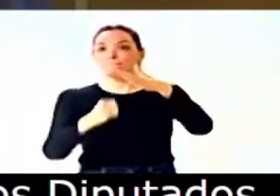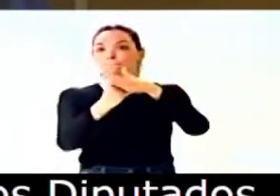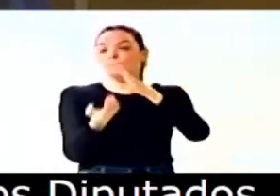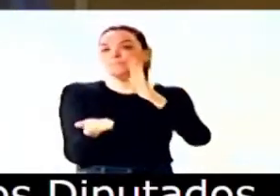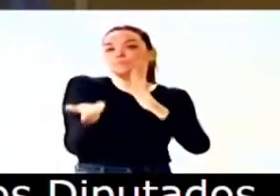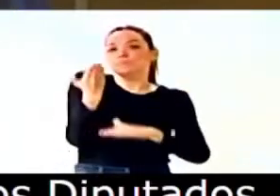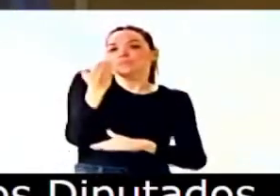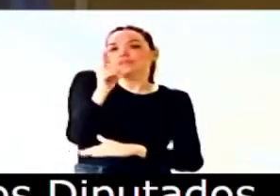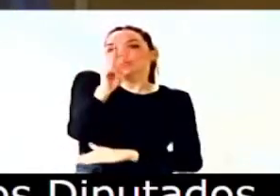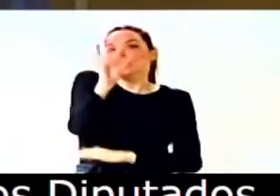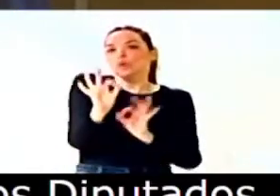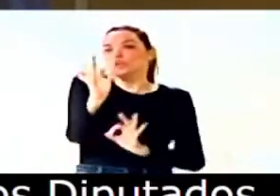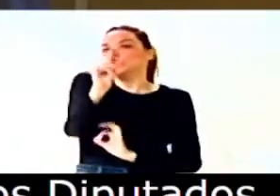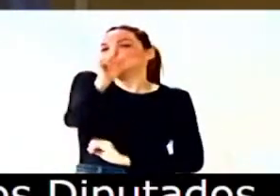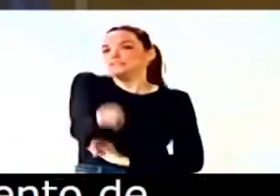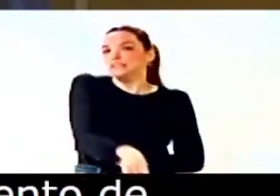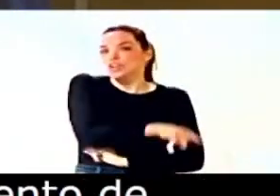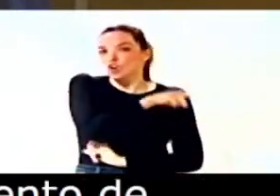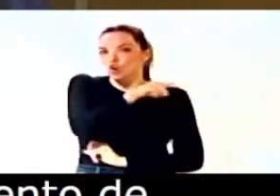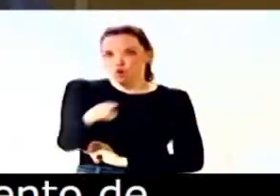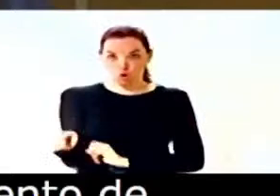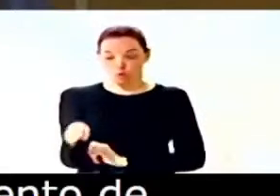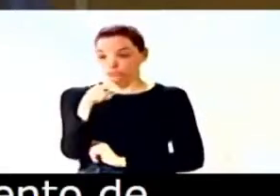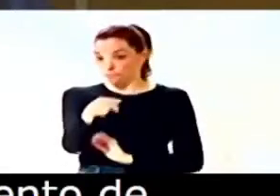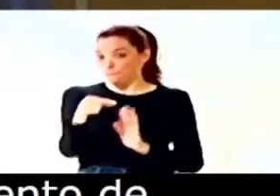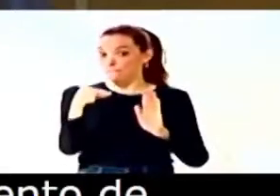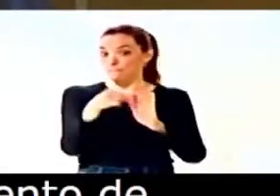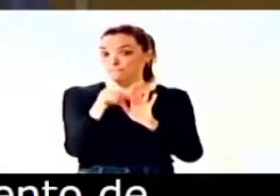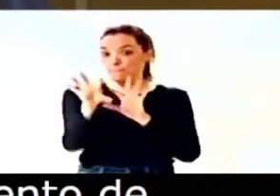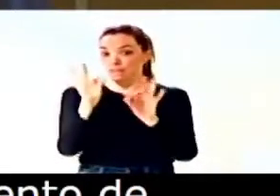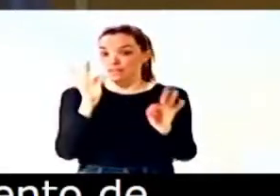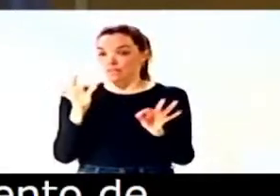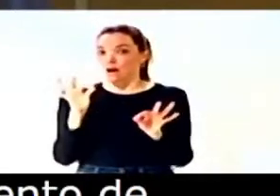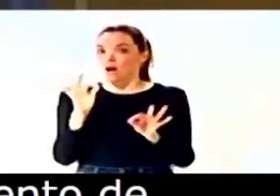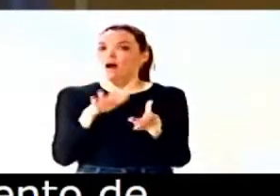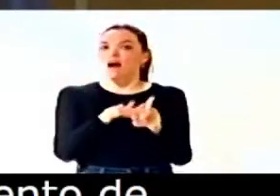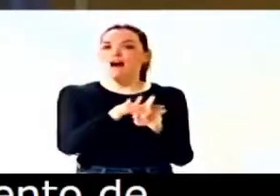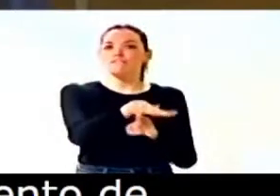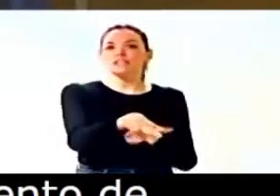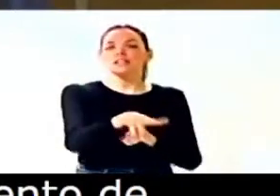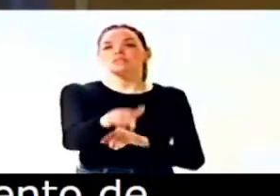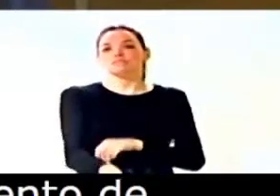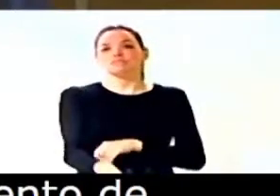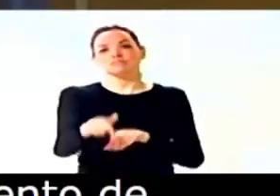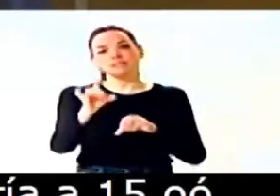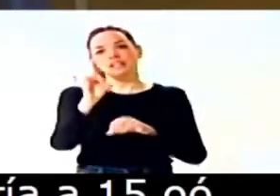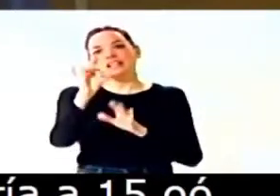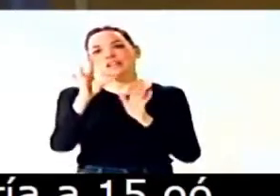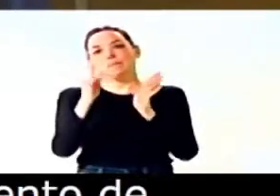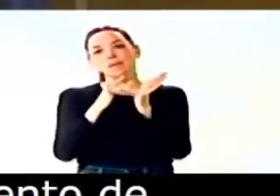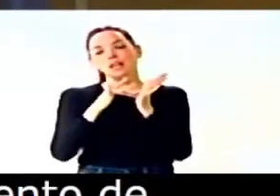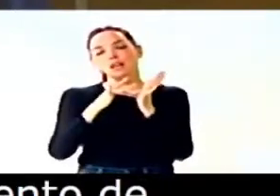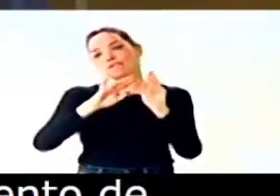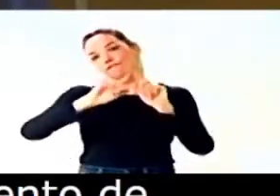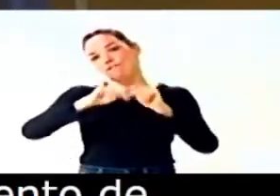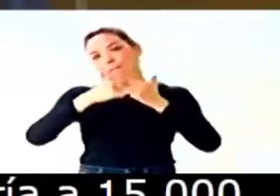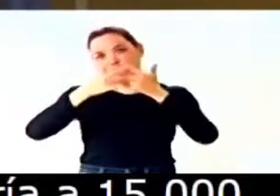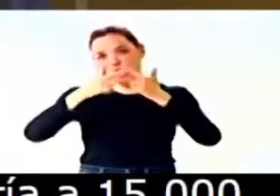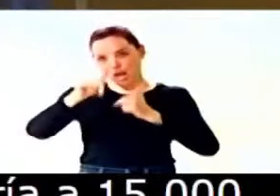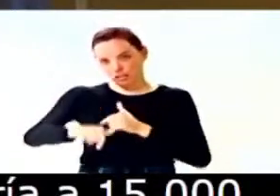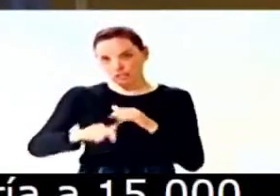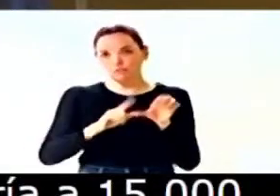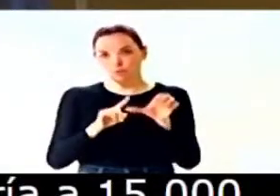es al 2%, una medida que beneficiaría a 15.000 familias en Extremadura. Por tanto,